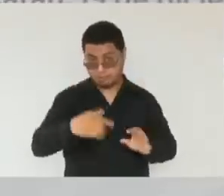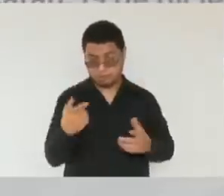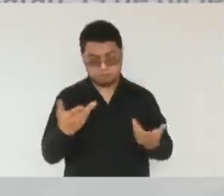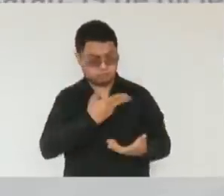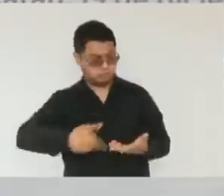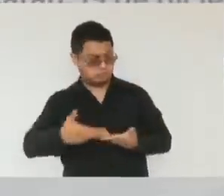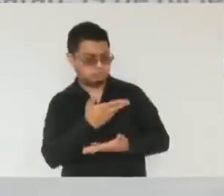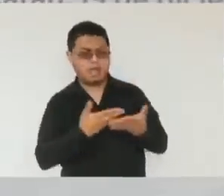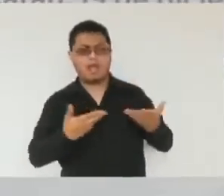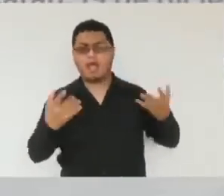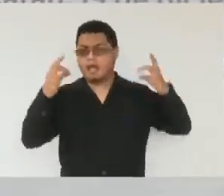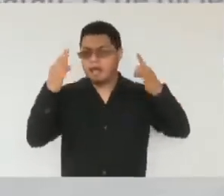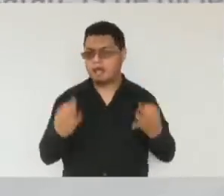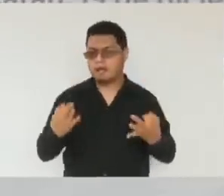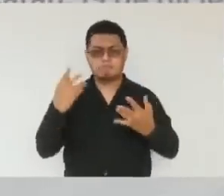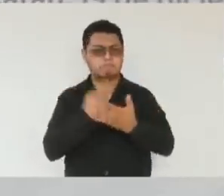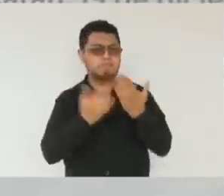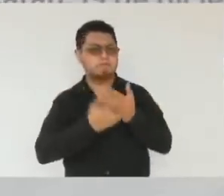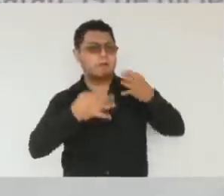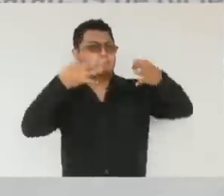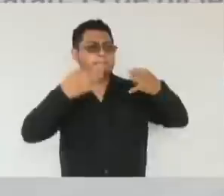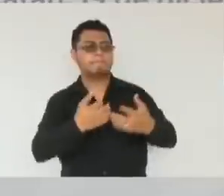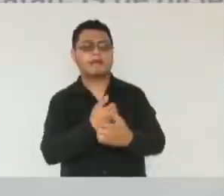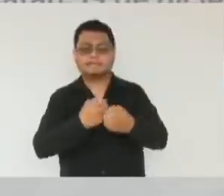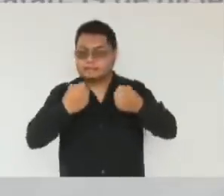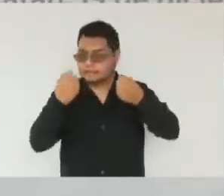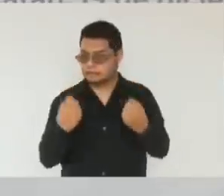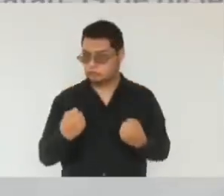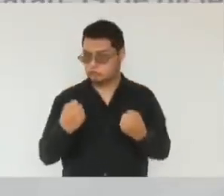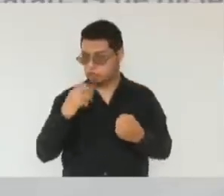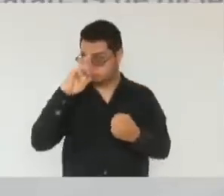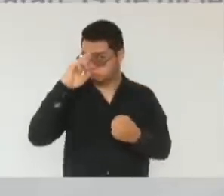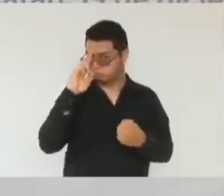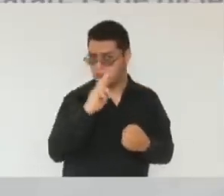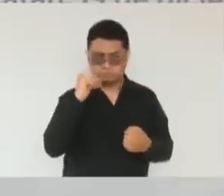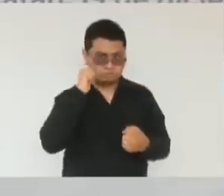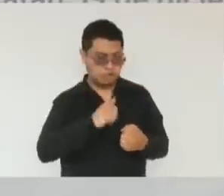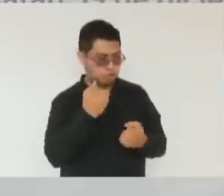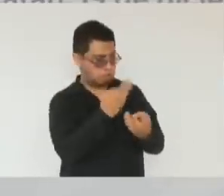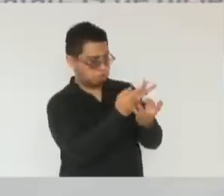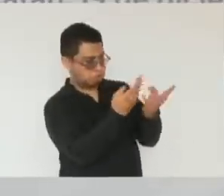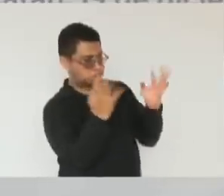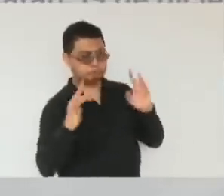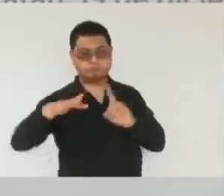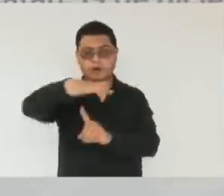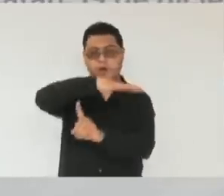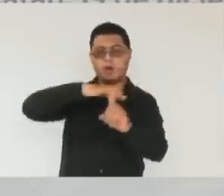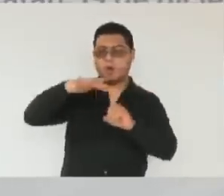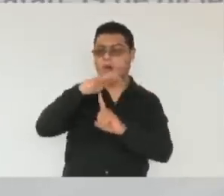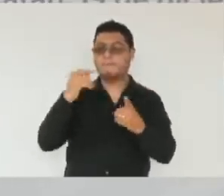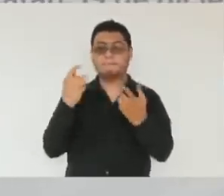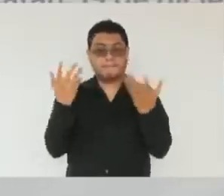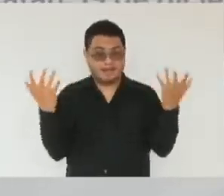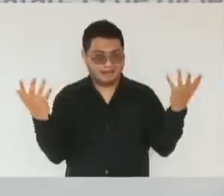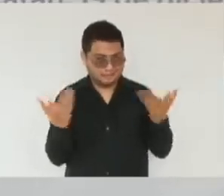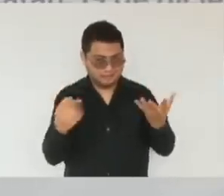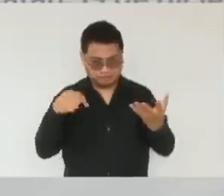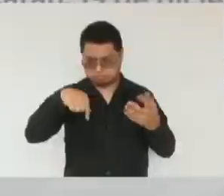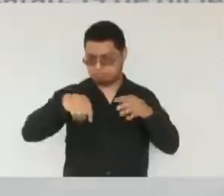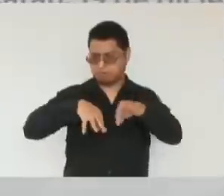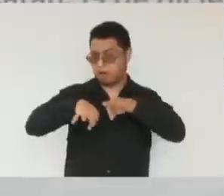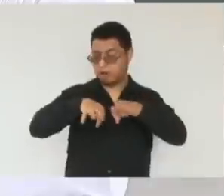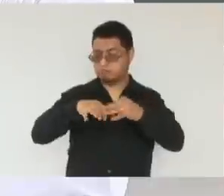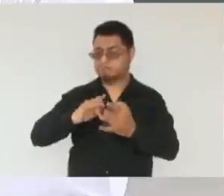proyecto eficiente, un proyecto seguro y un proyecto respetuoso con el entorno en el que se desarrollan los trabajos,